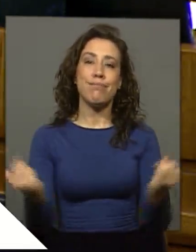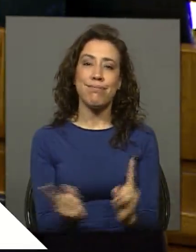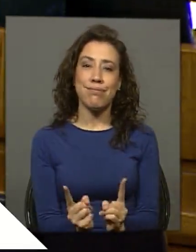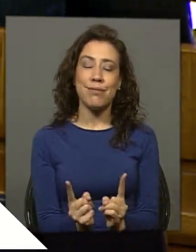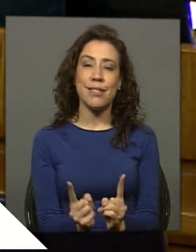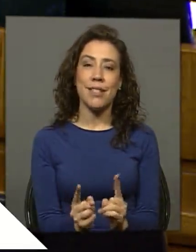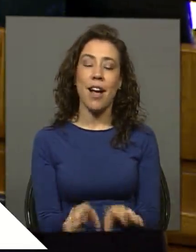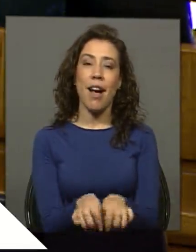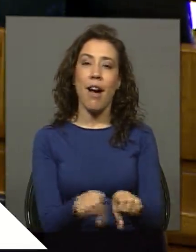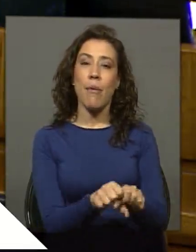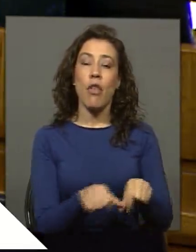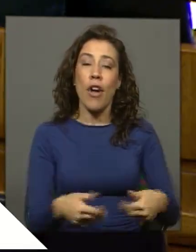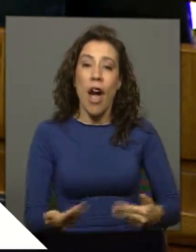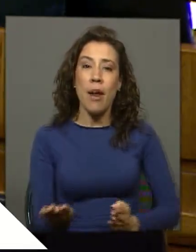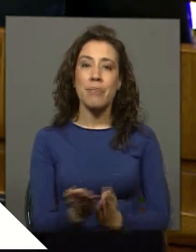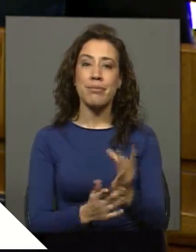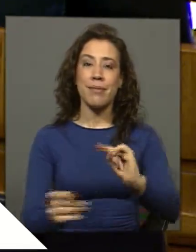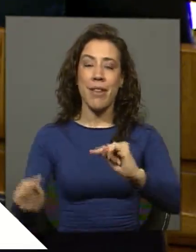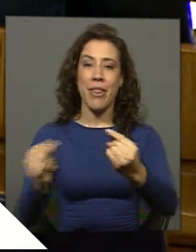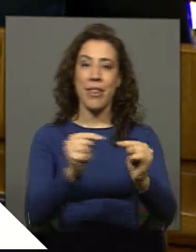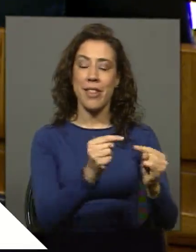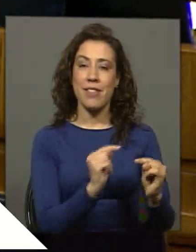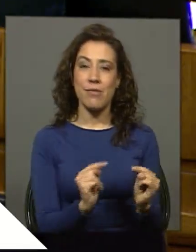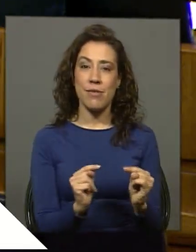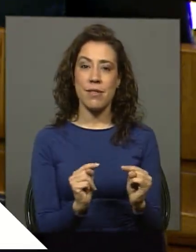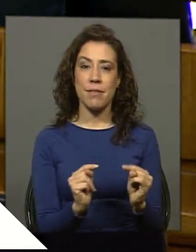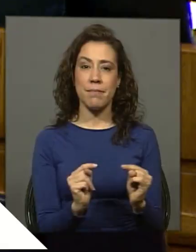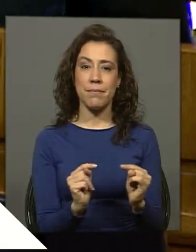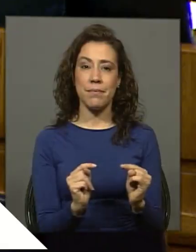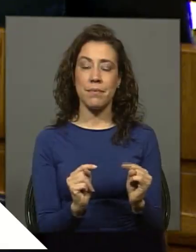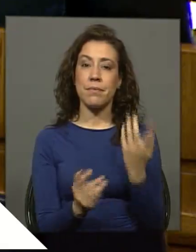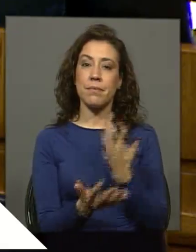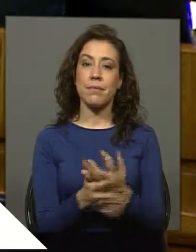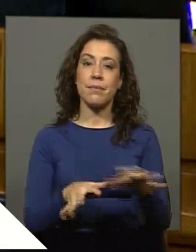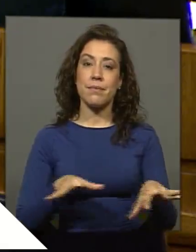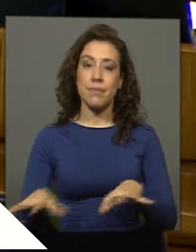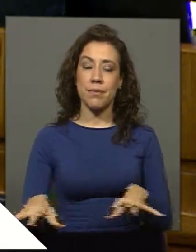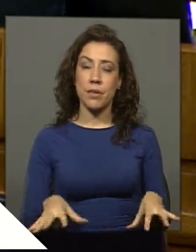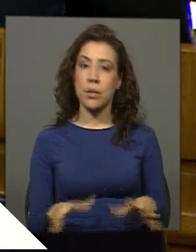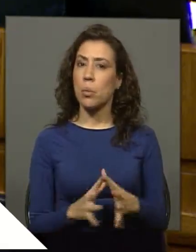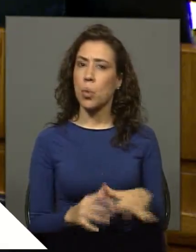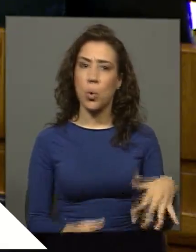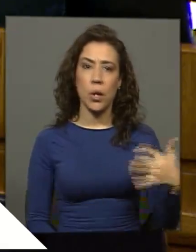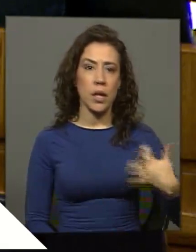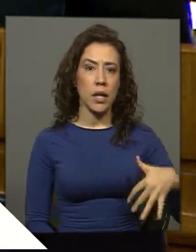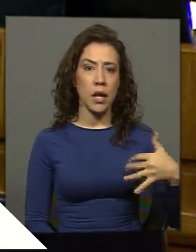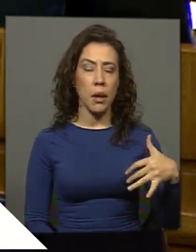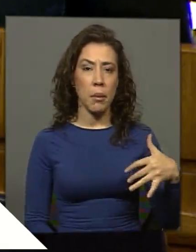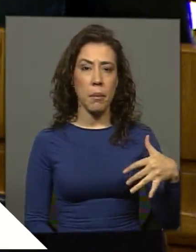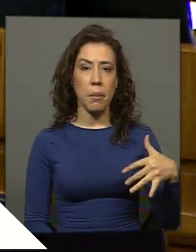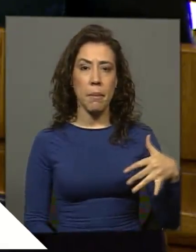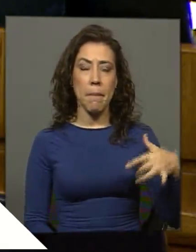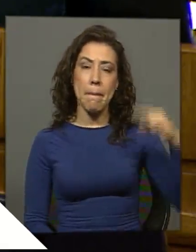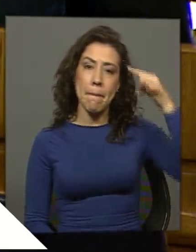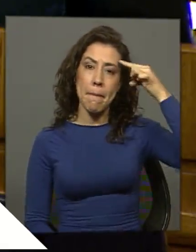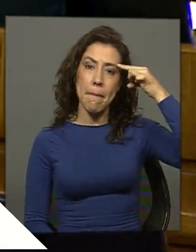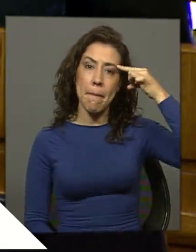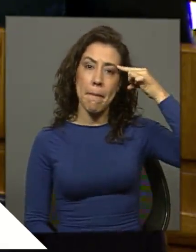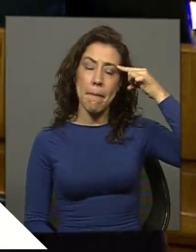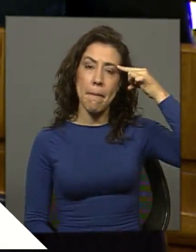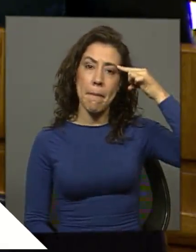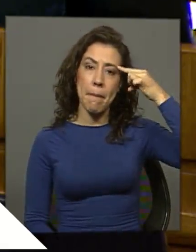la que nosotros hoy día estamos discutiendo acá y que tiene elementos que son muy importantes para poder